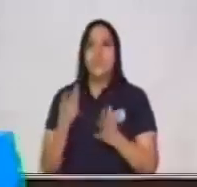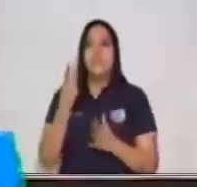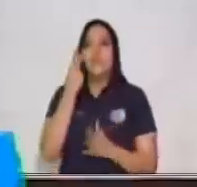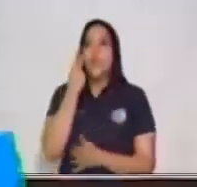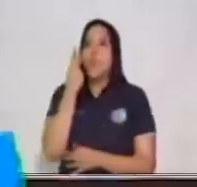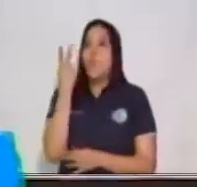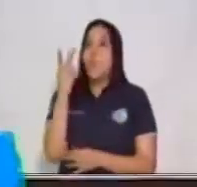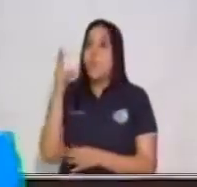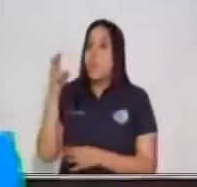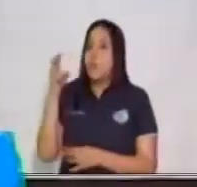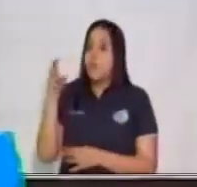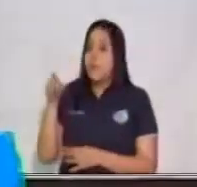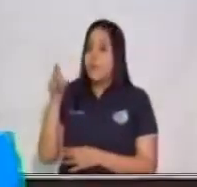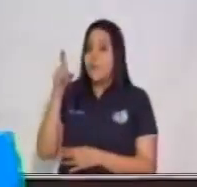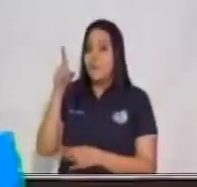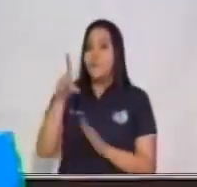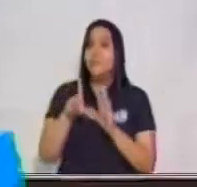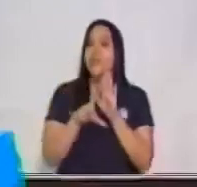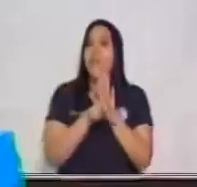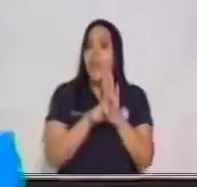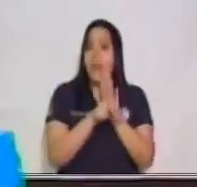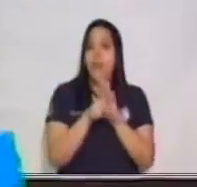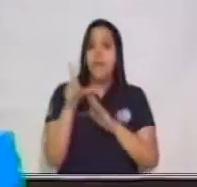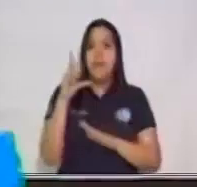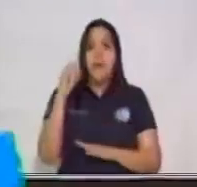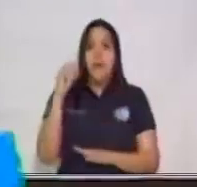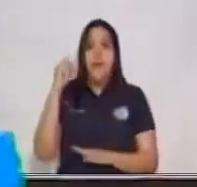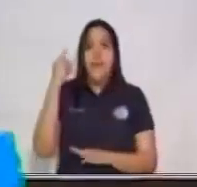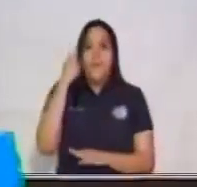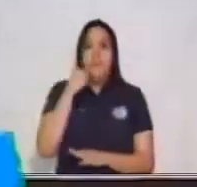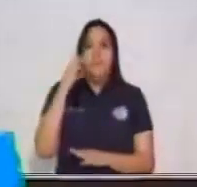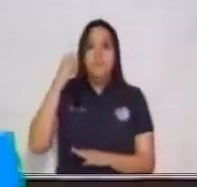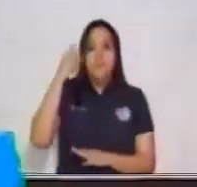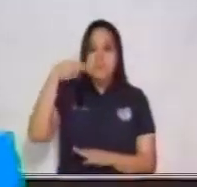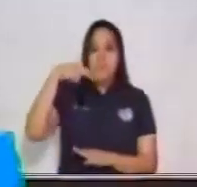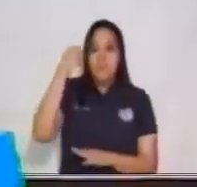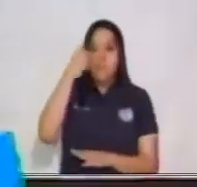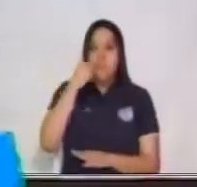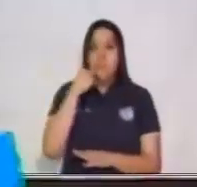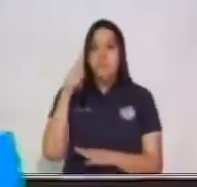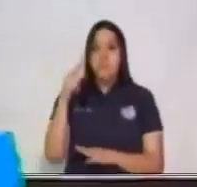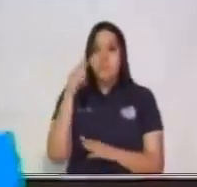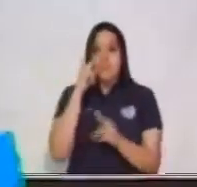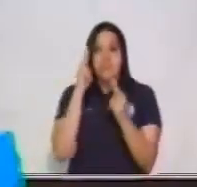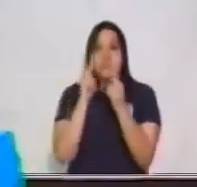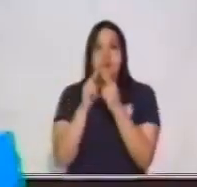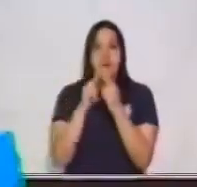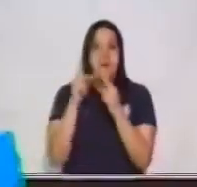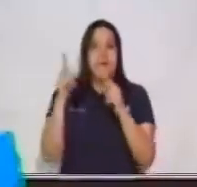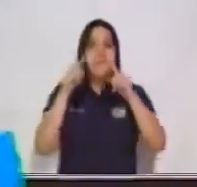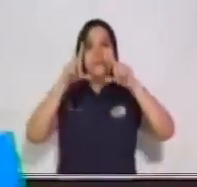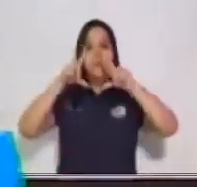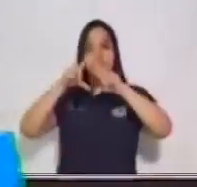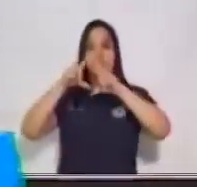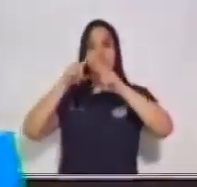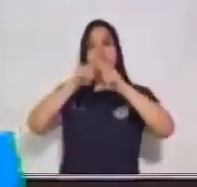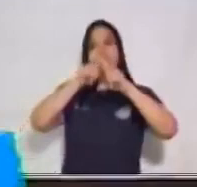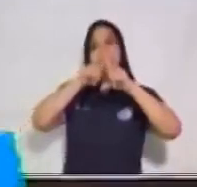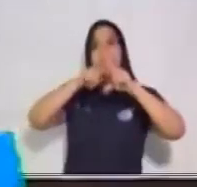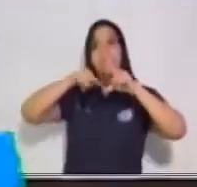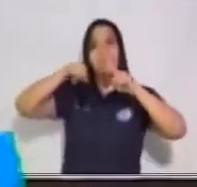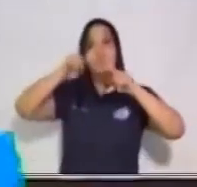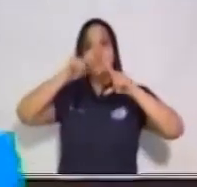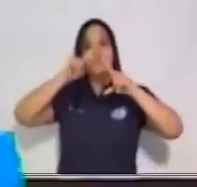a necesitar para aplicar la ley de cosenos conocer, por ejemplo, este ángulo y